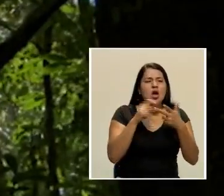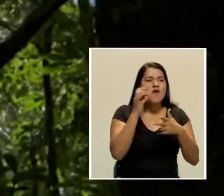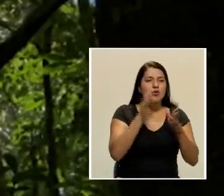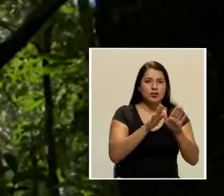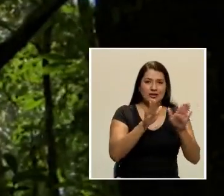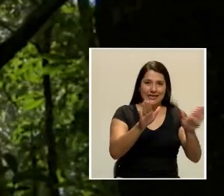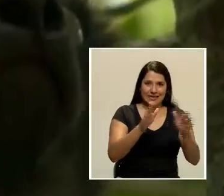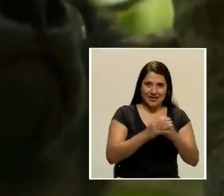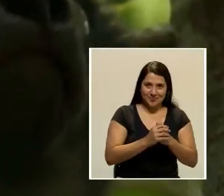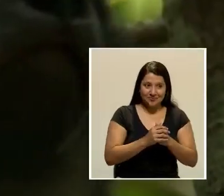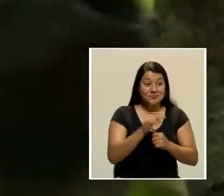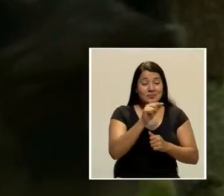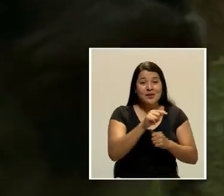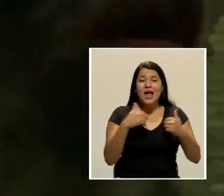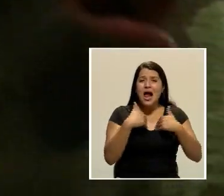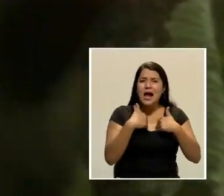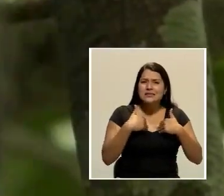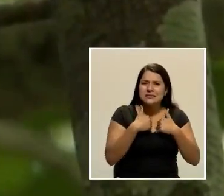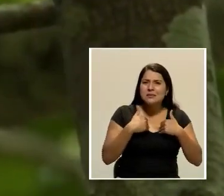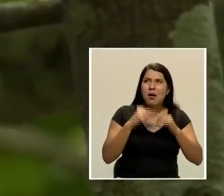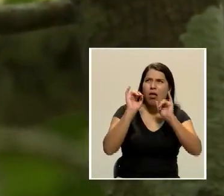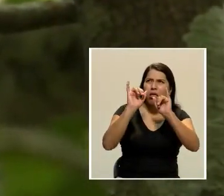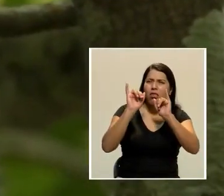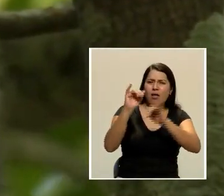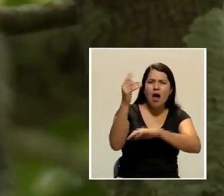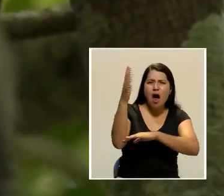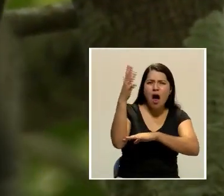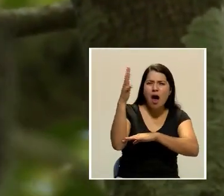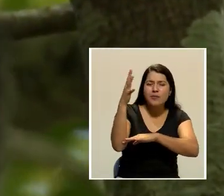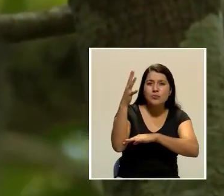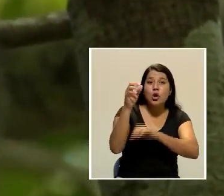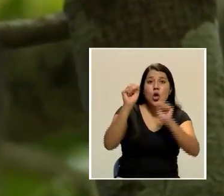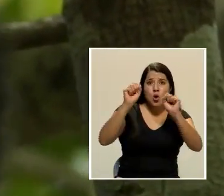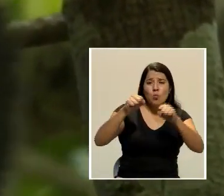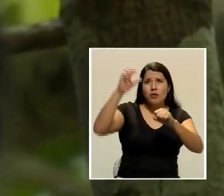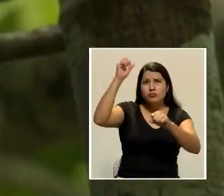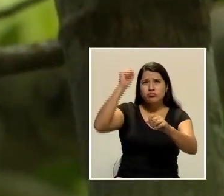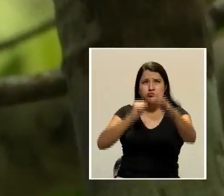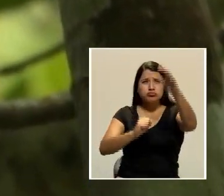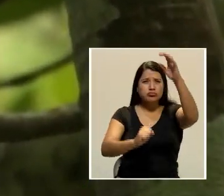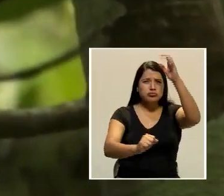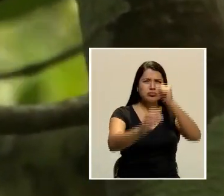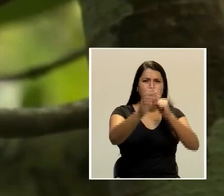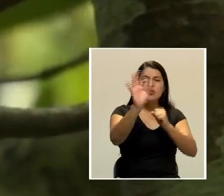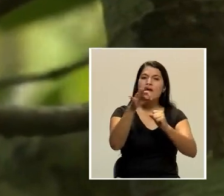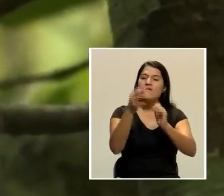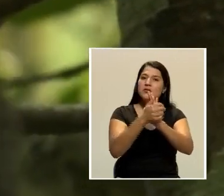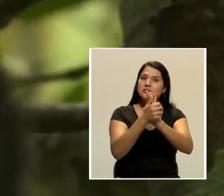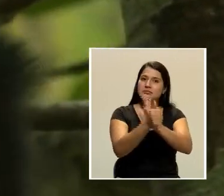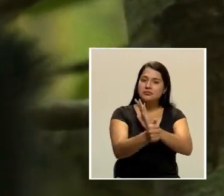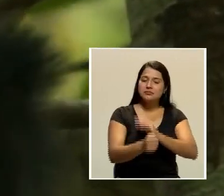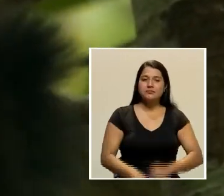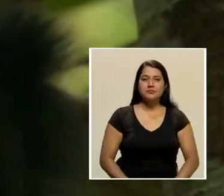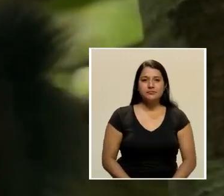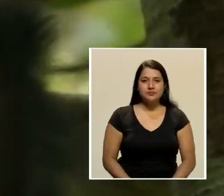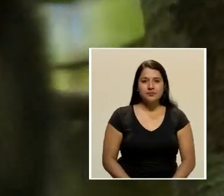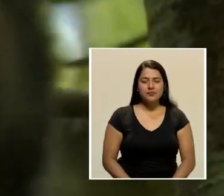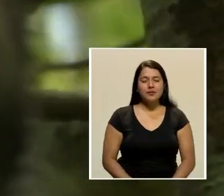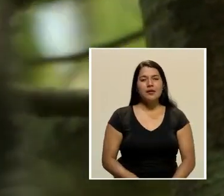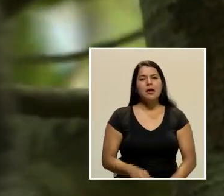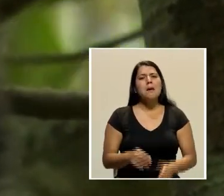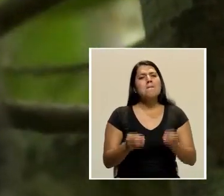se caracteriza por permanecer con la misma pareja que ha elegido hasta su muerte. Se alimenta del néctar de los árboles, además